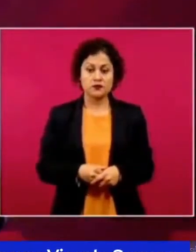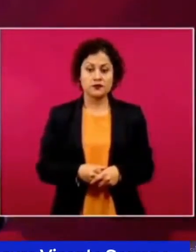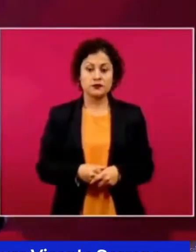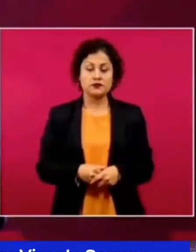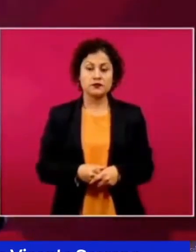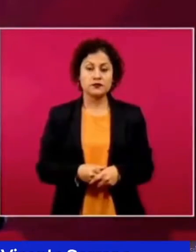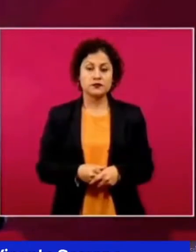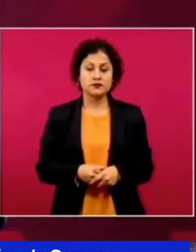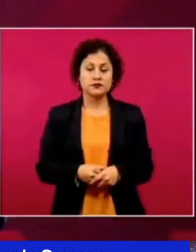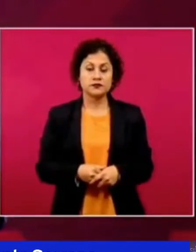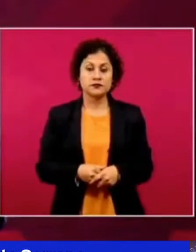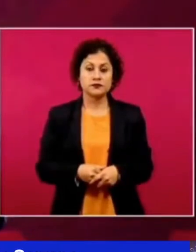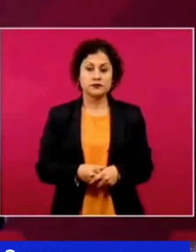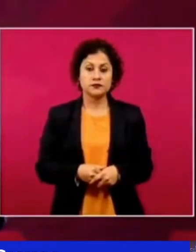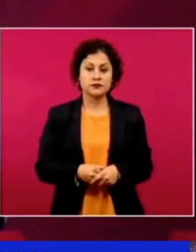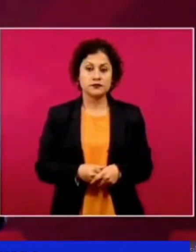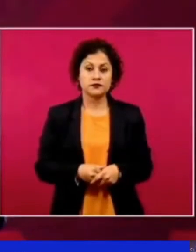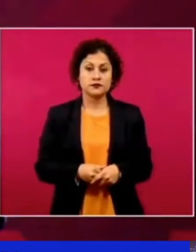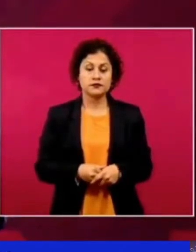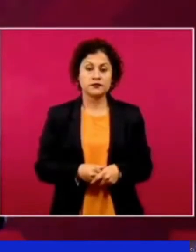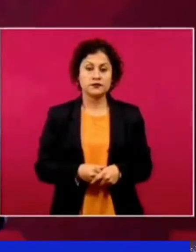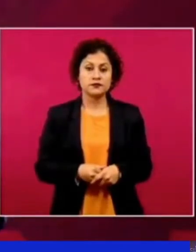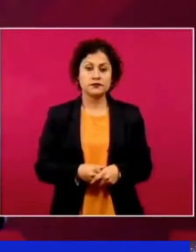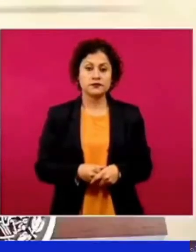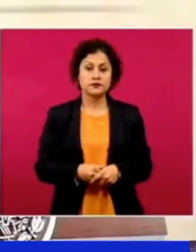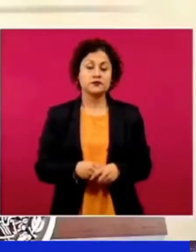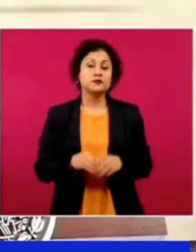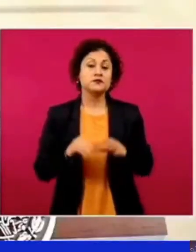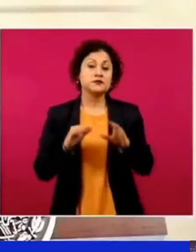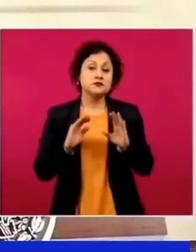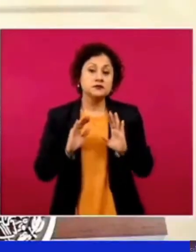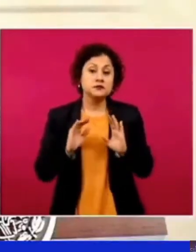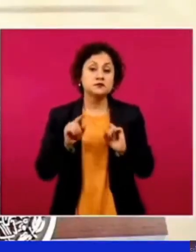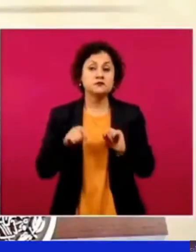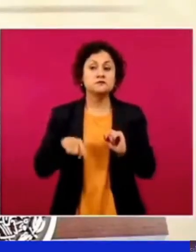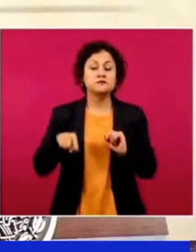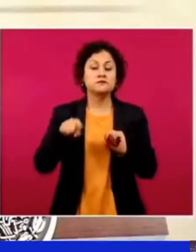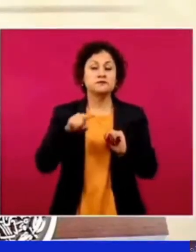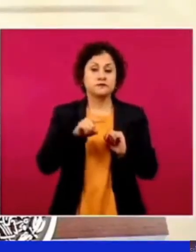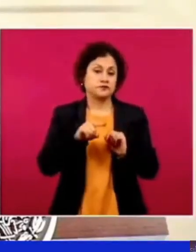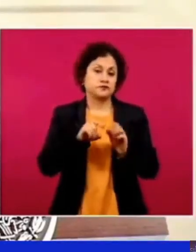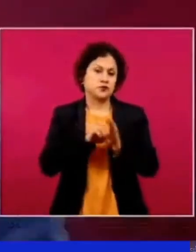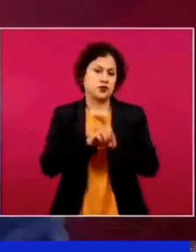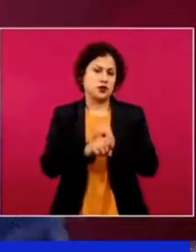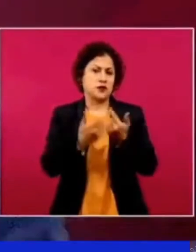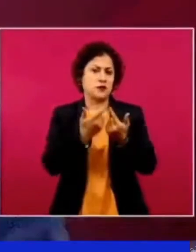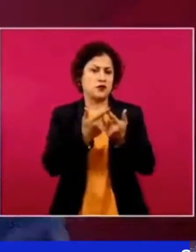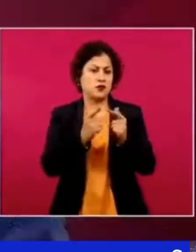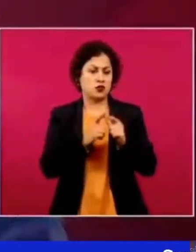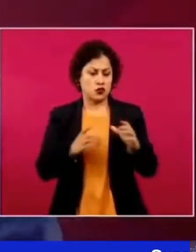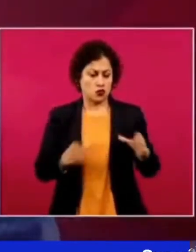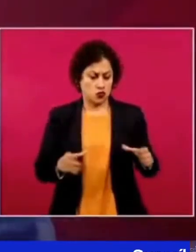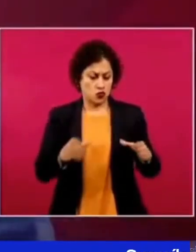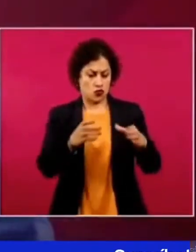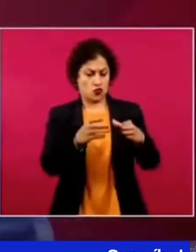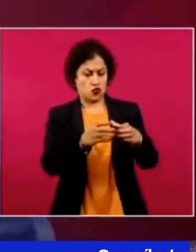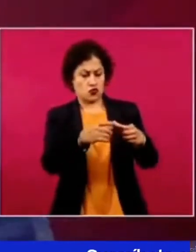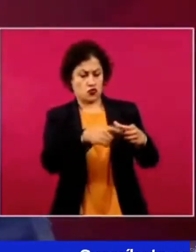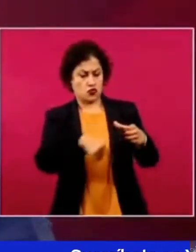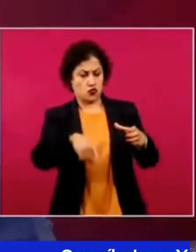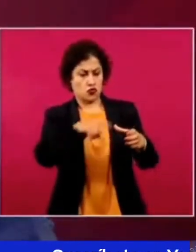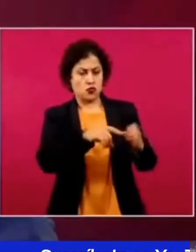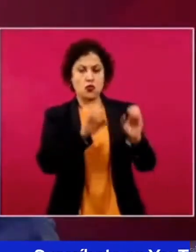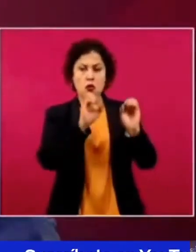la delincuencia llamada organizada o delincuentes